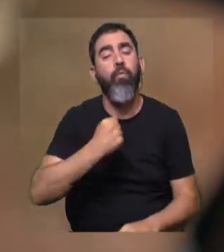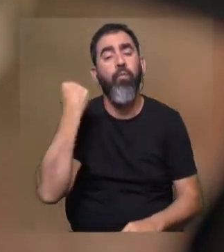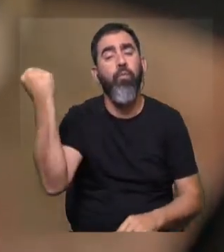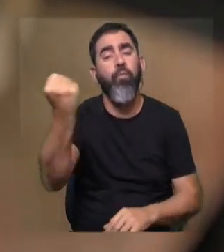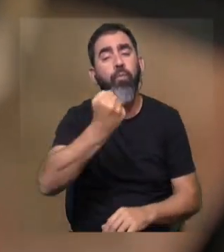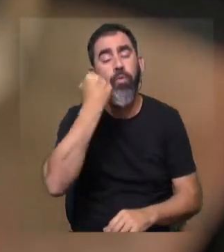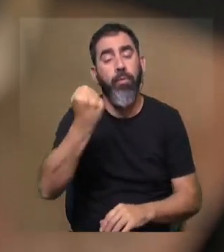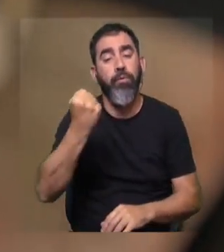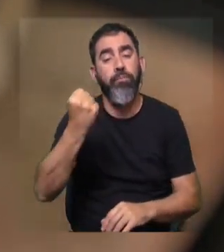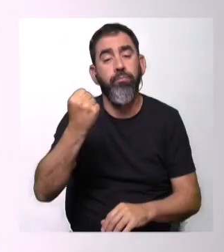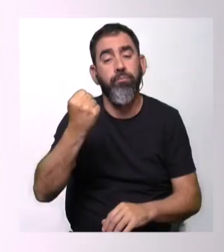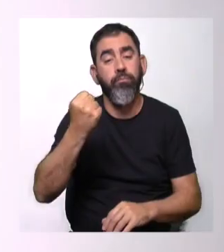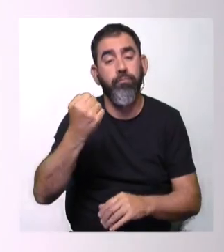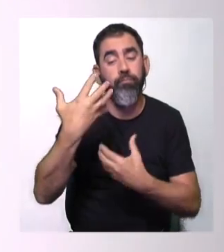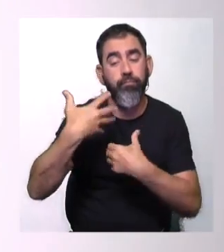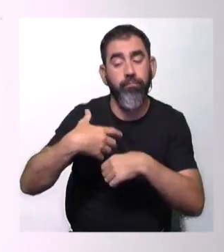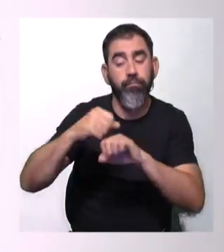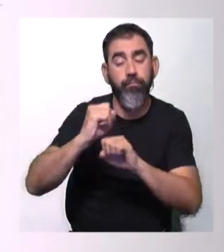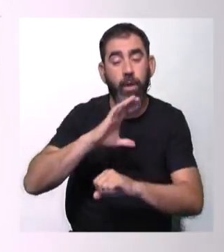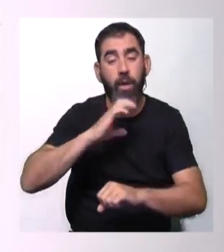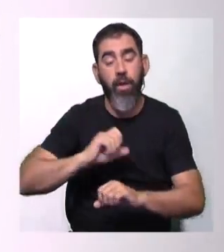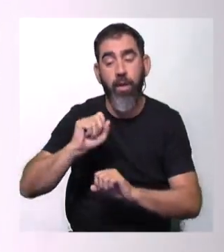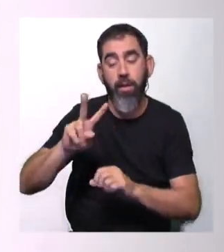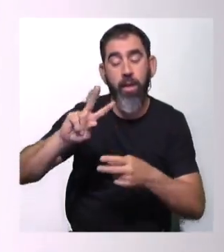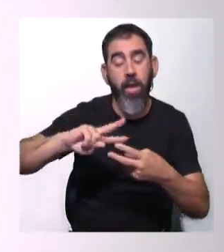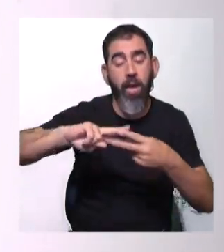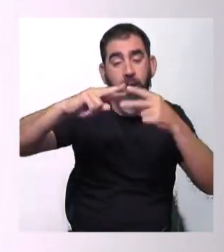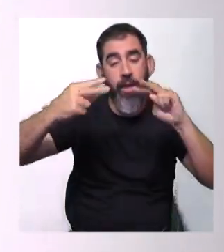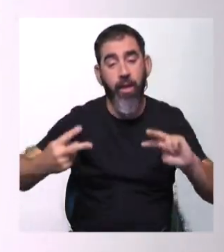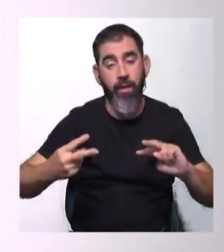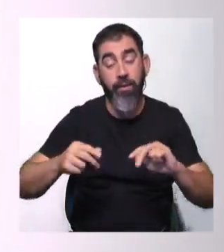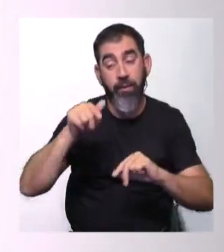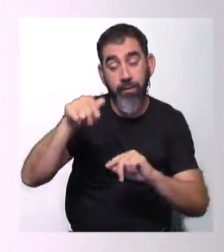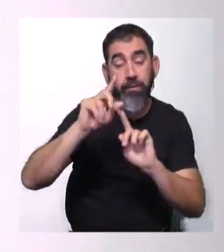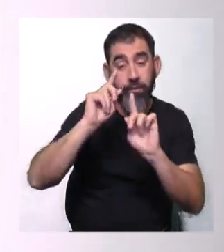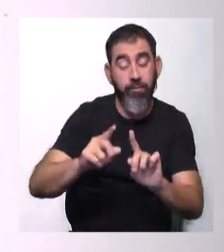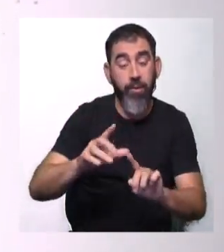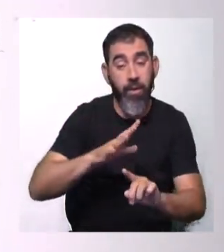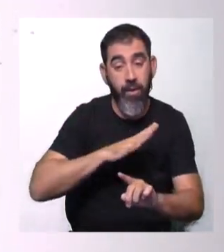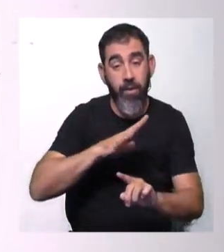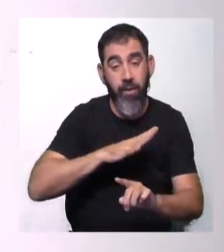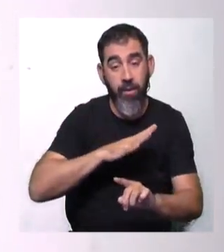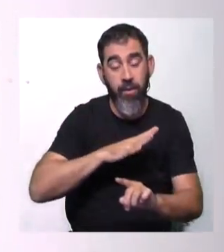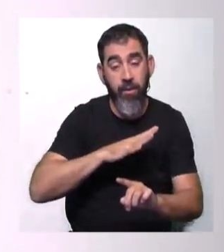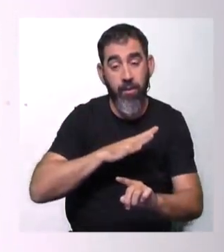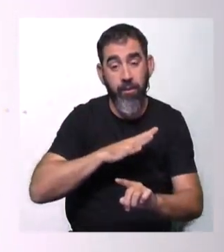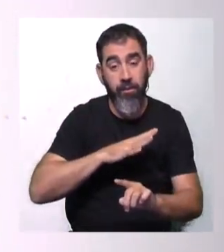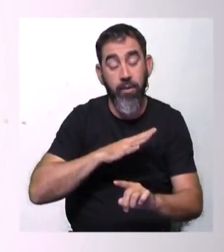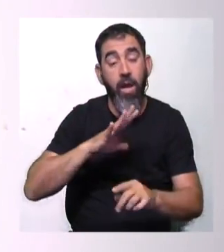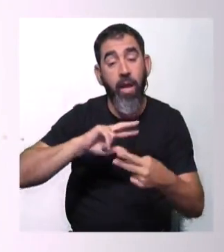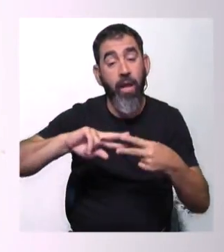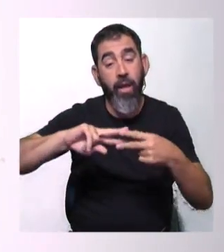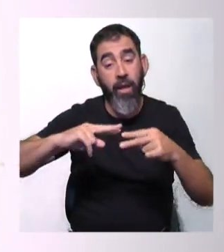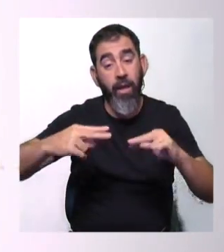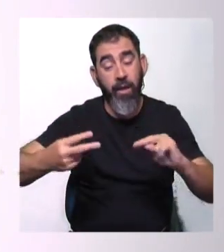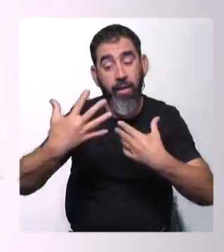es poder identificar y caracterizar genes. En esa caracterización también se ha establecido que hay genes que se